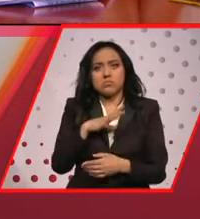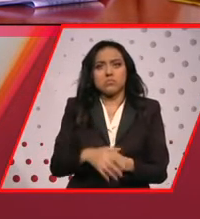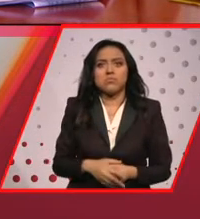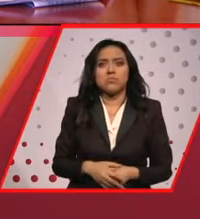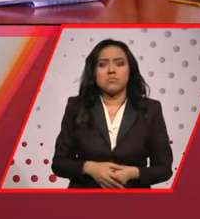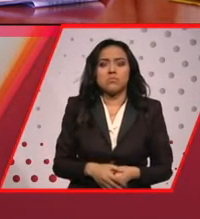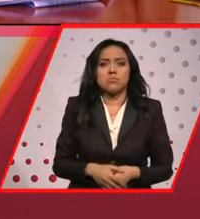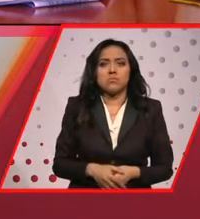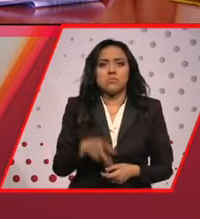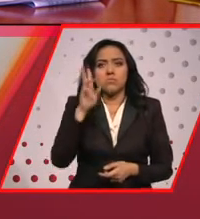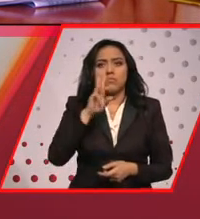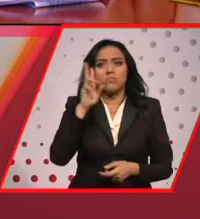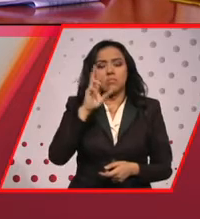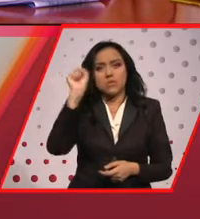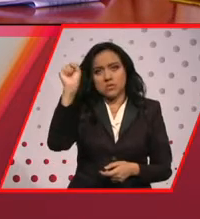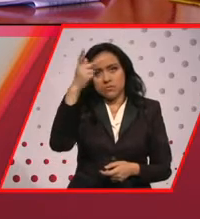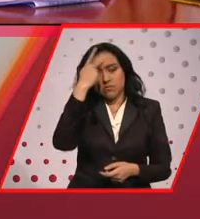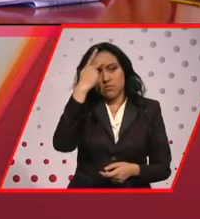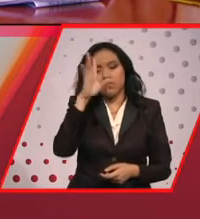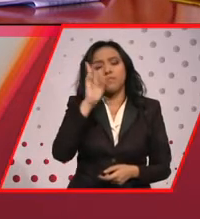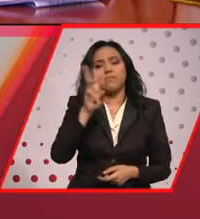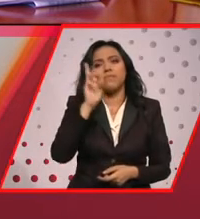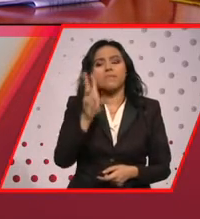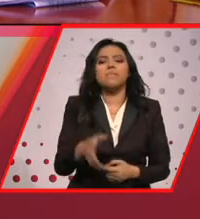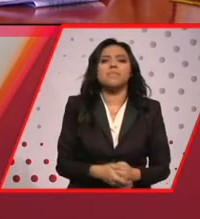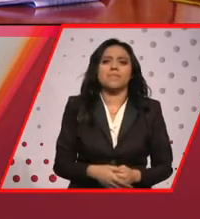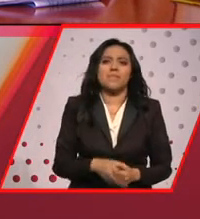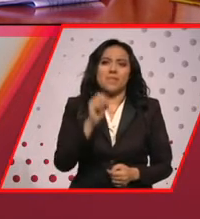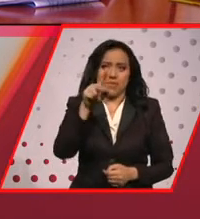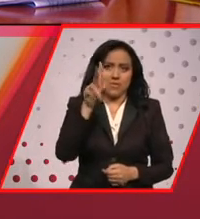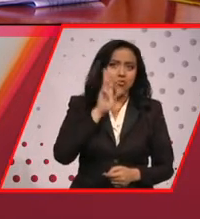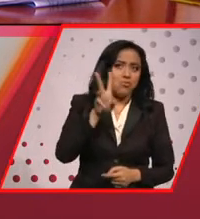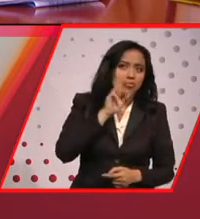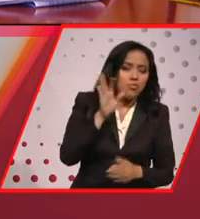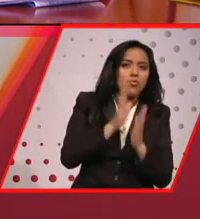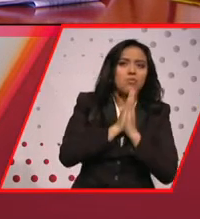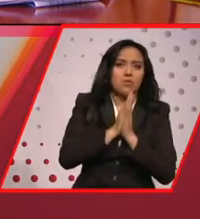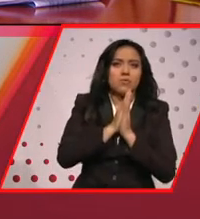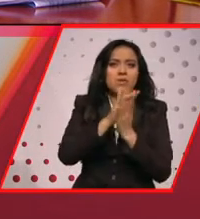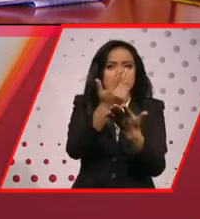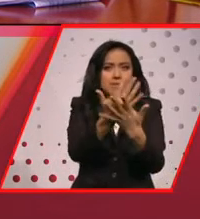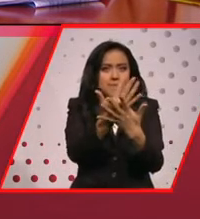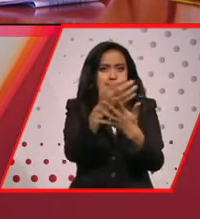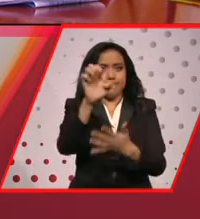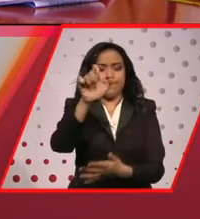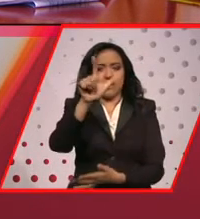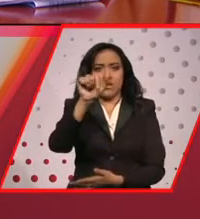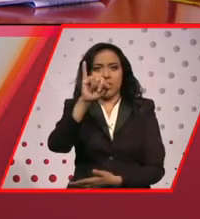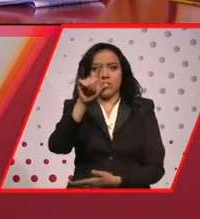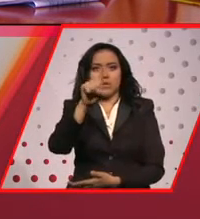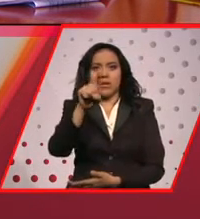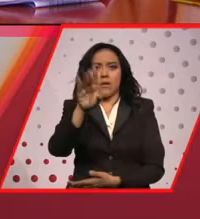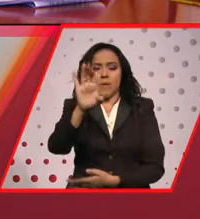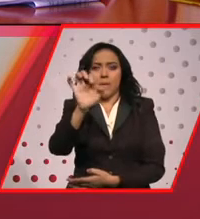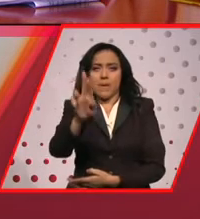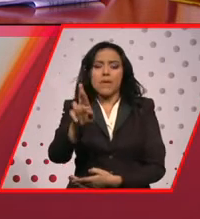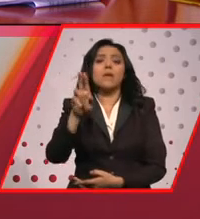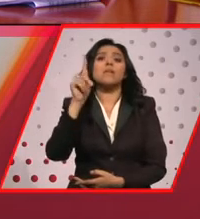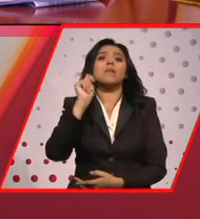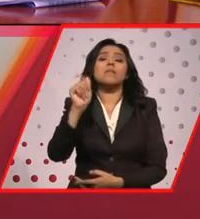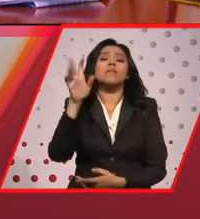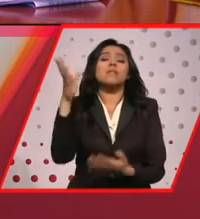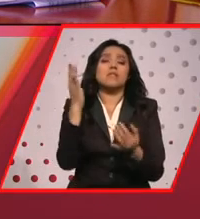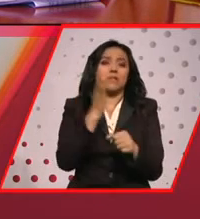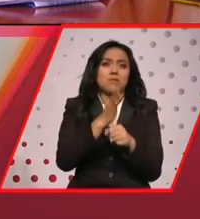de Justicia de San Luis Potosí. De San Luis Potosí, claro. ¿Te encargó? Con mucho gusto, señora. No te aquí me angusties, espero. Elizabeth, no te sí. me angusties. Mira, sí. ahora te va a acompañar